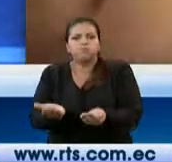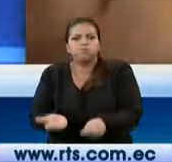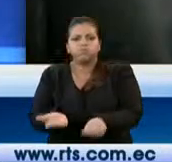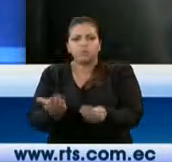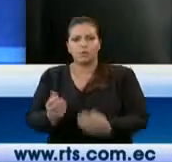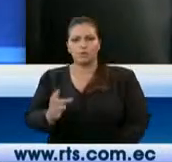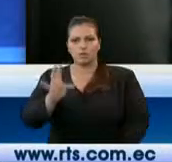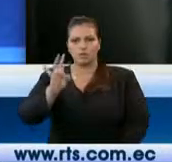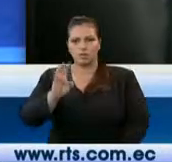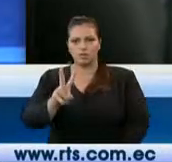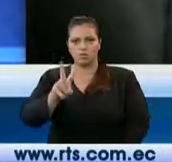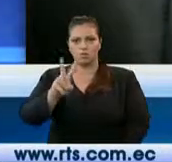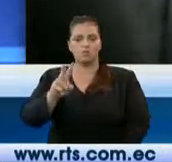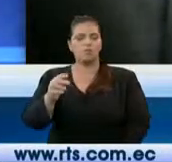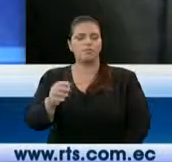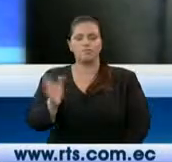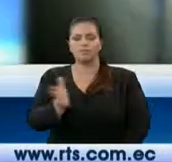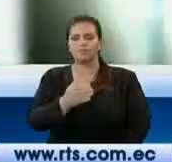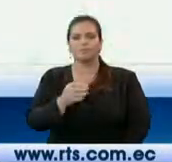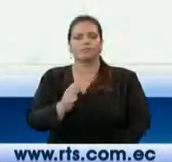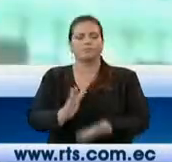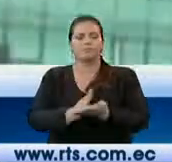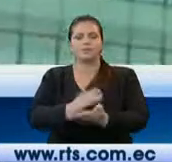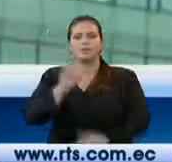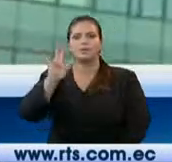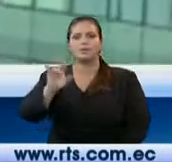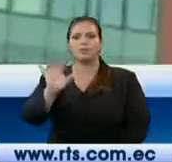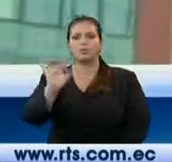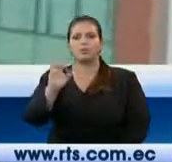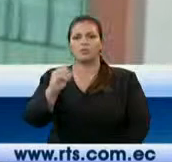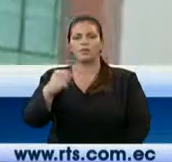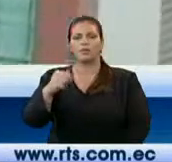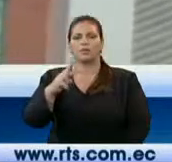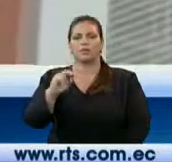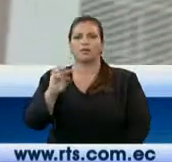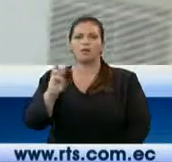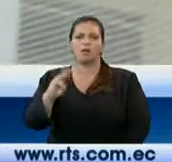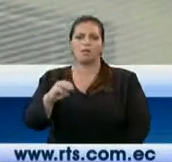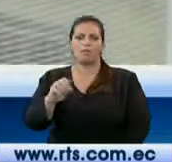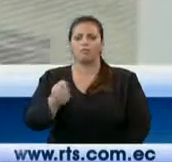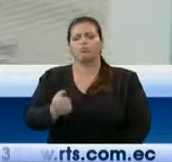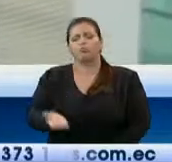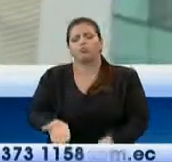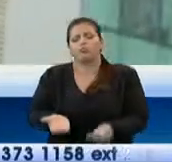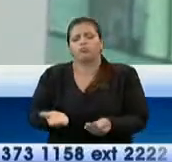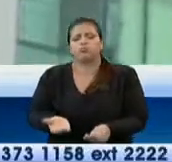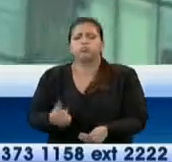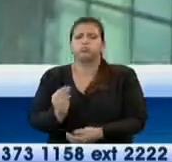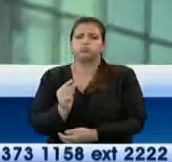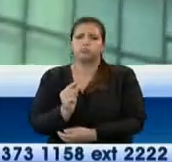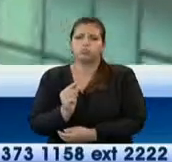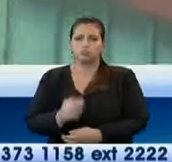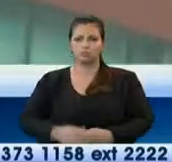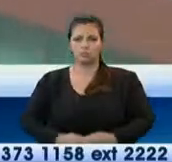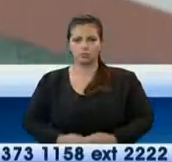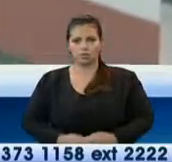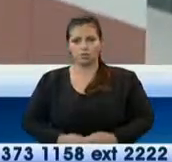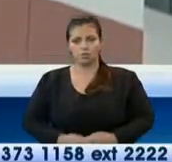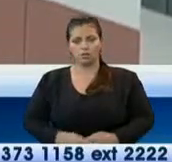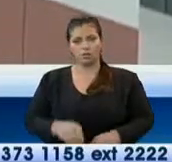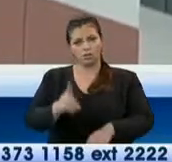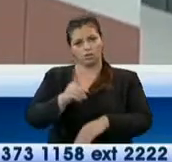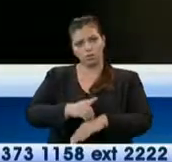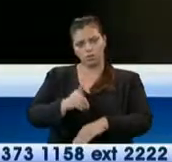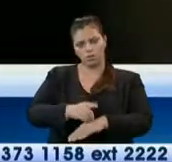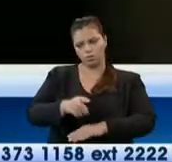790 gramos, que es muy poquito para él. Por otra parte, los doctores que tratan a la mujer afectada aseguran que aún es temprano para conclusiones. Ha